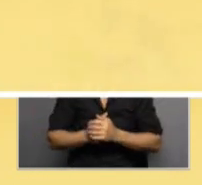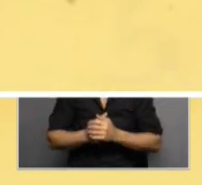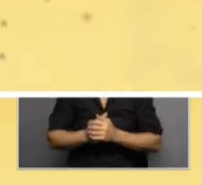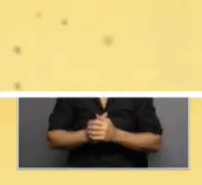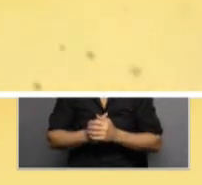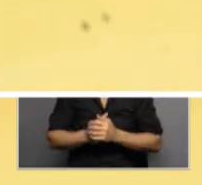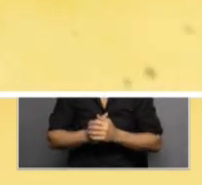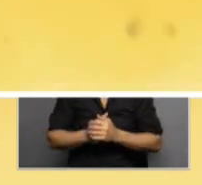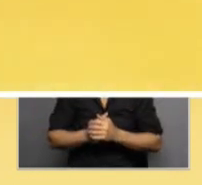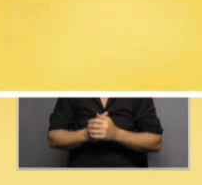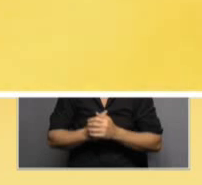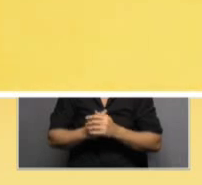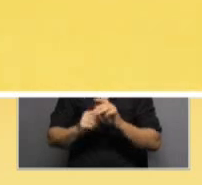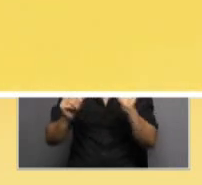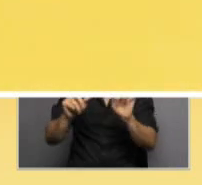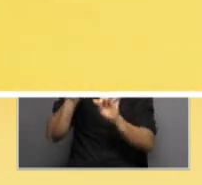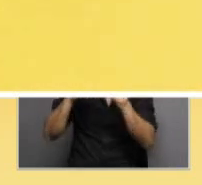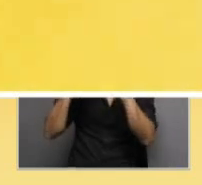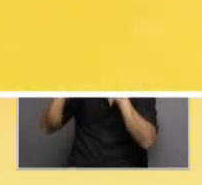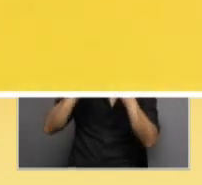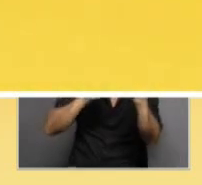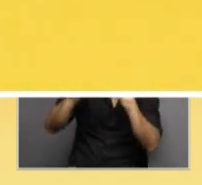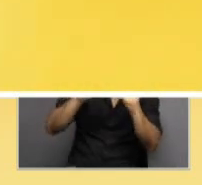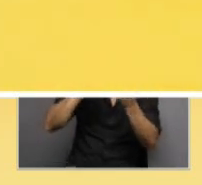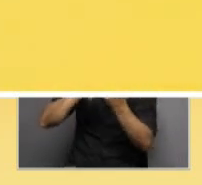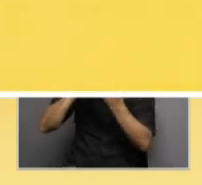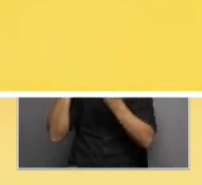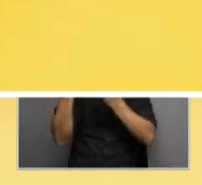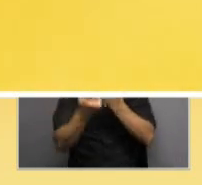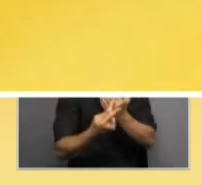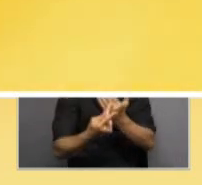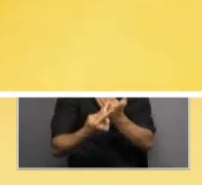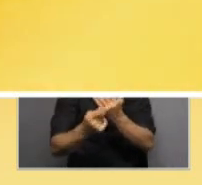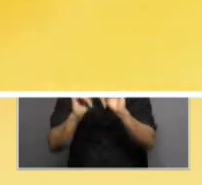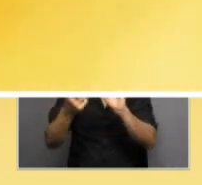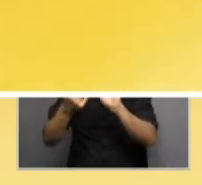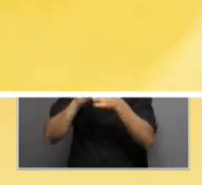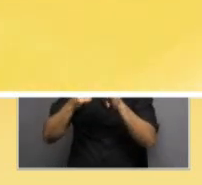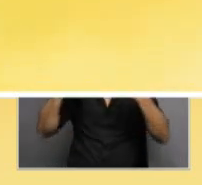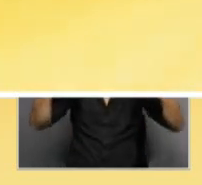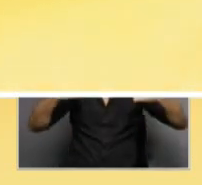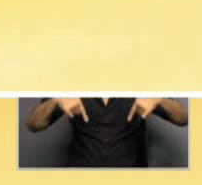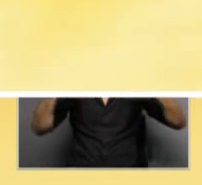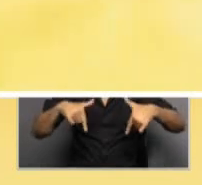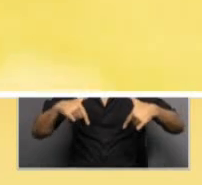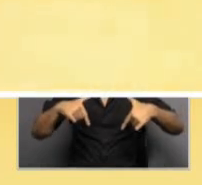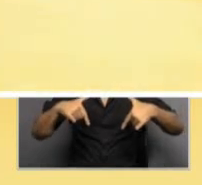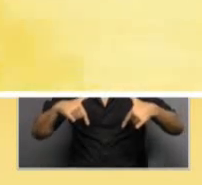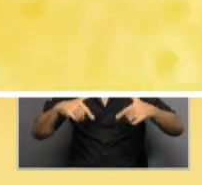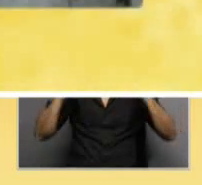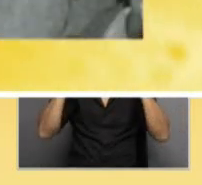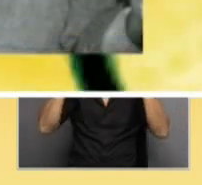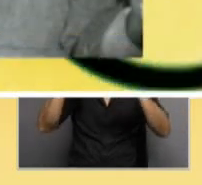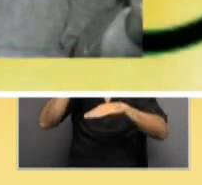ultimaron digamos los detalles del proyecto que iba a ser un convenio entre el ministerio de